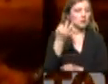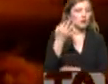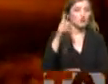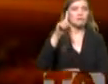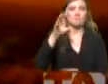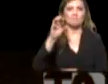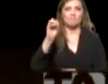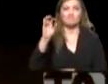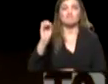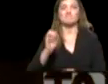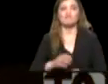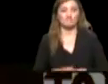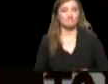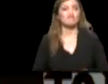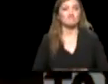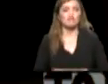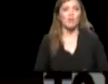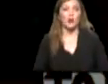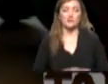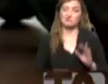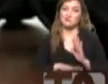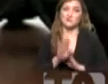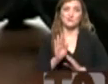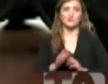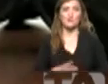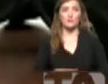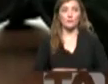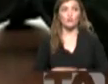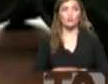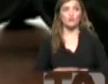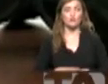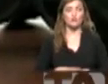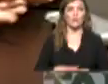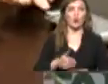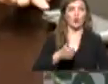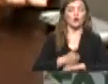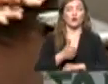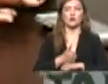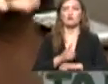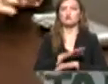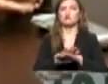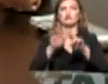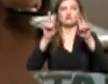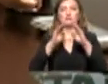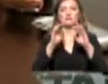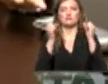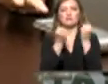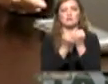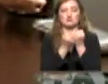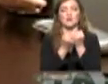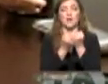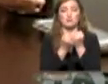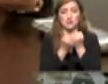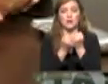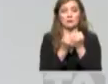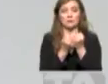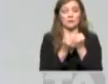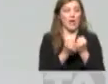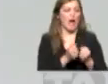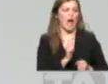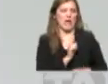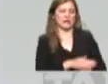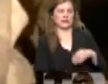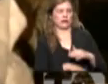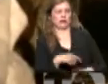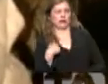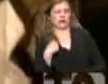ciudad, contabilizó unos 100 o más. Pedimos hablar del tema con la autoridad y el Ministerio de Inclusión Económica y Social nos derivó con el de